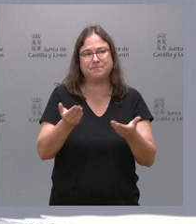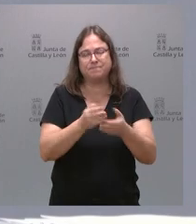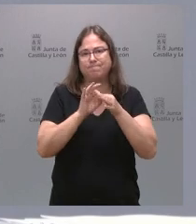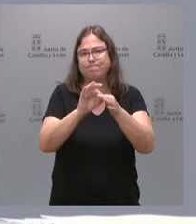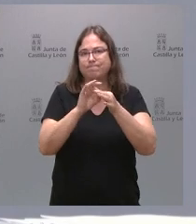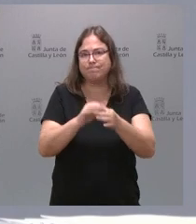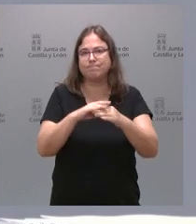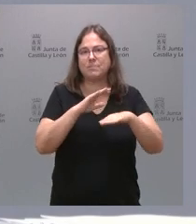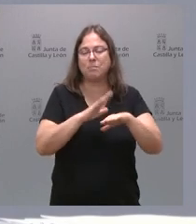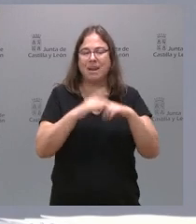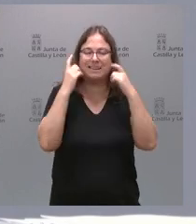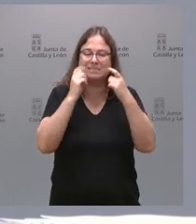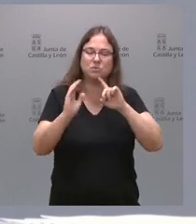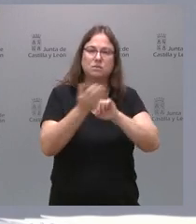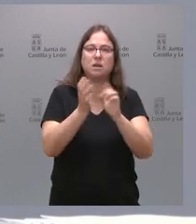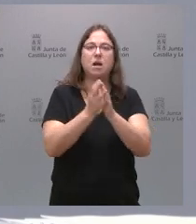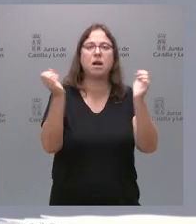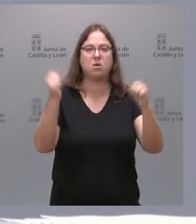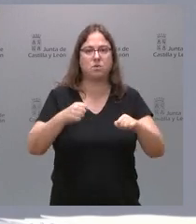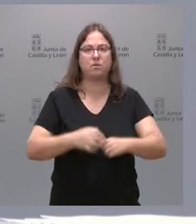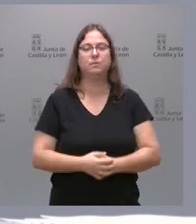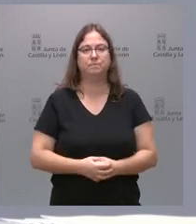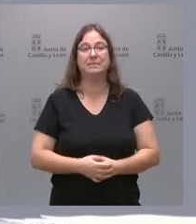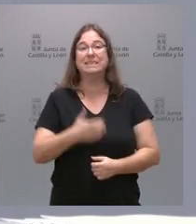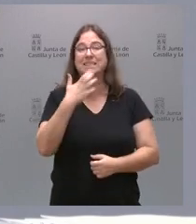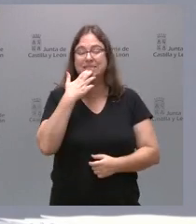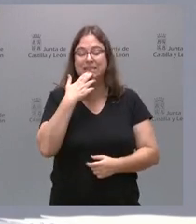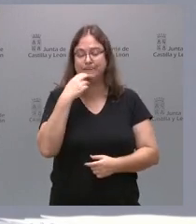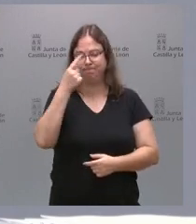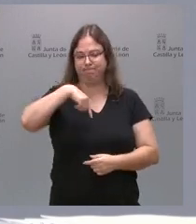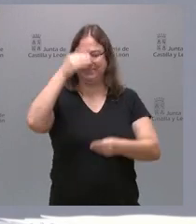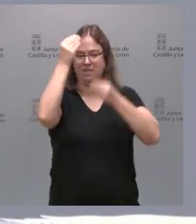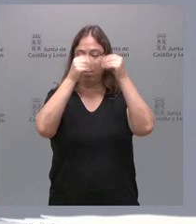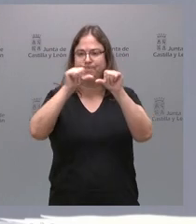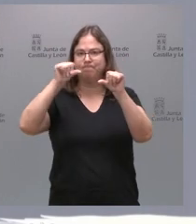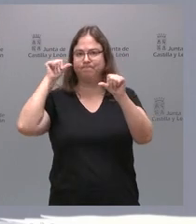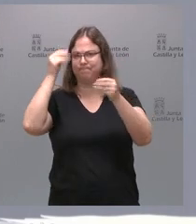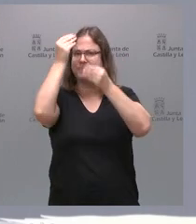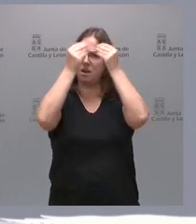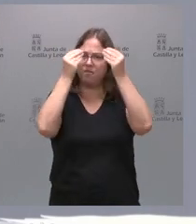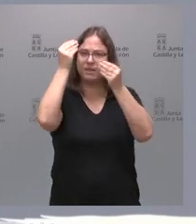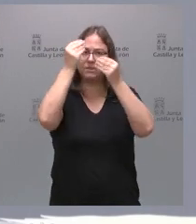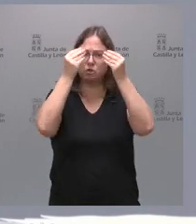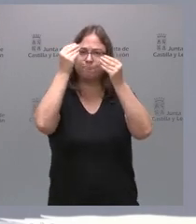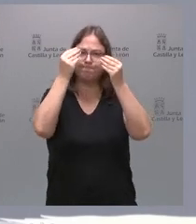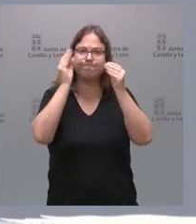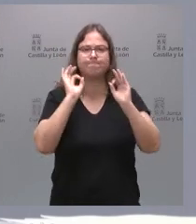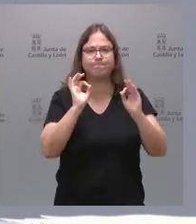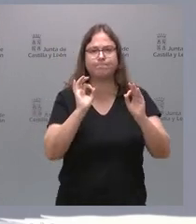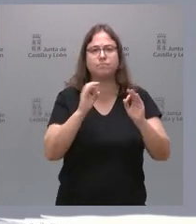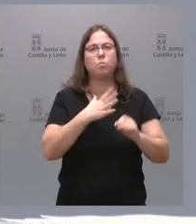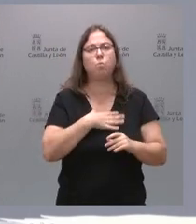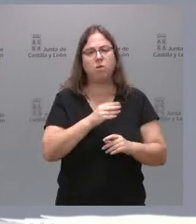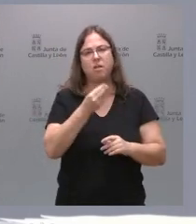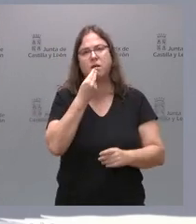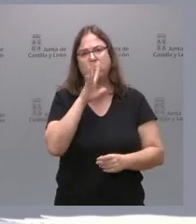hacia el intento del acuerdo y yo creo que si hacemos reflexión de algunas de las que se hayan podido producir pues seguramente hubiera